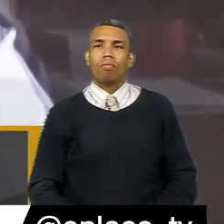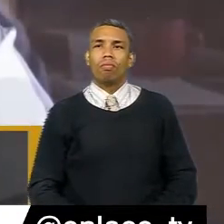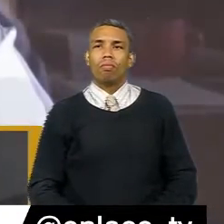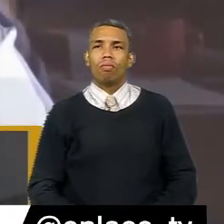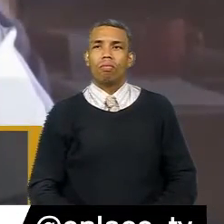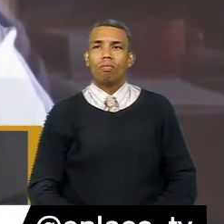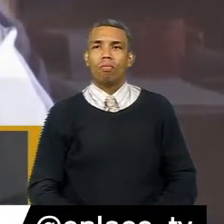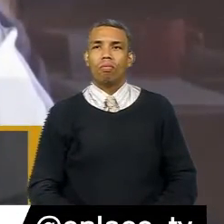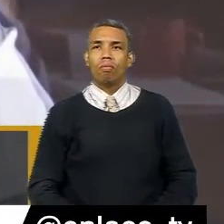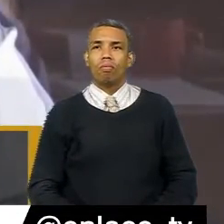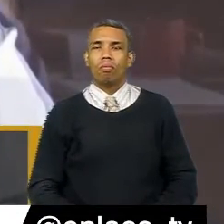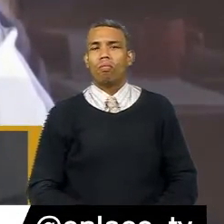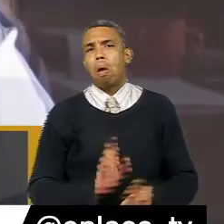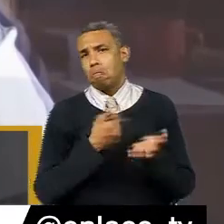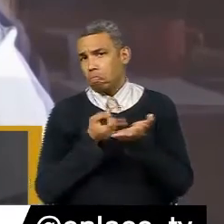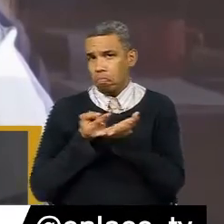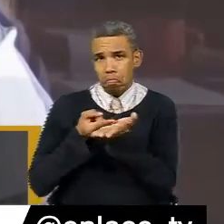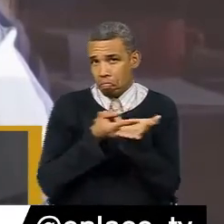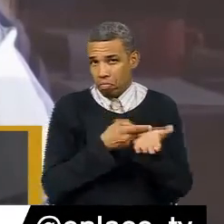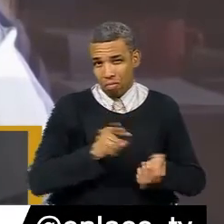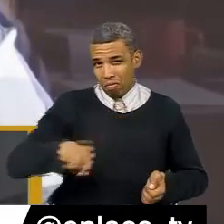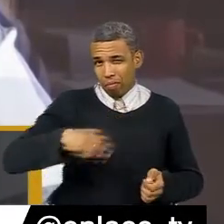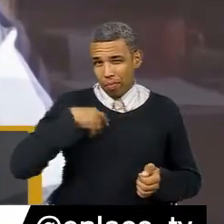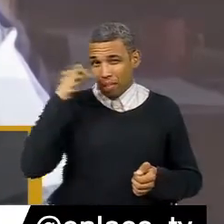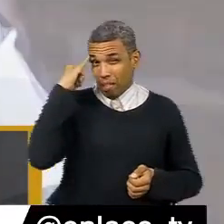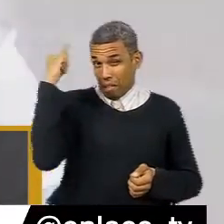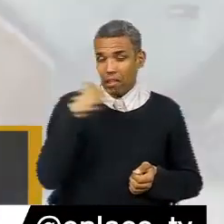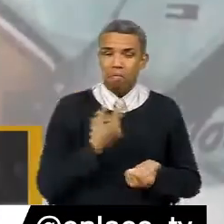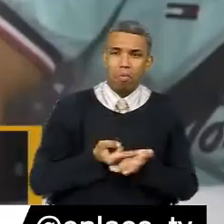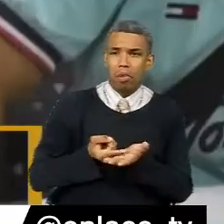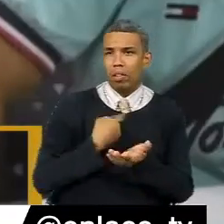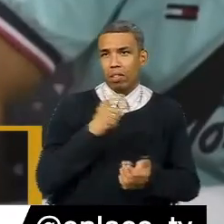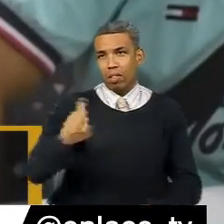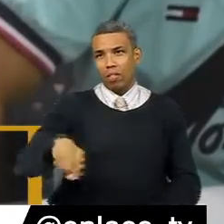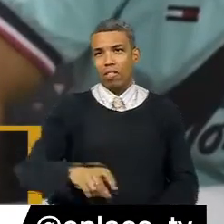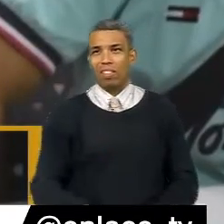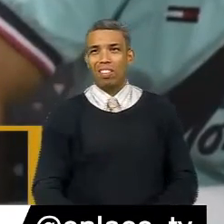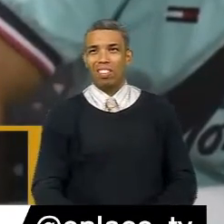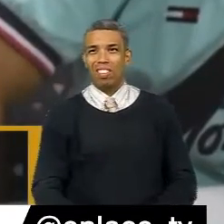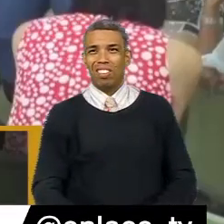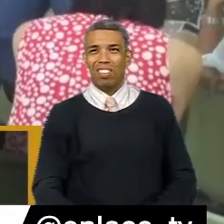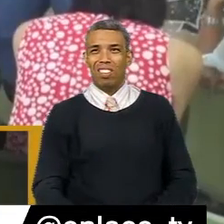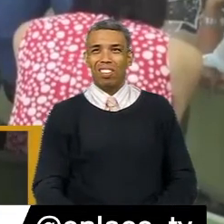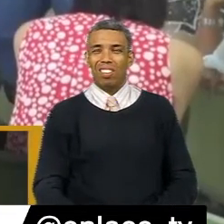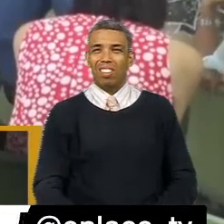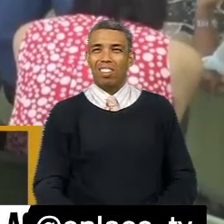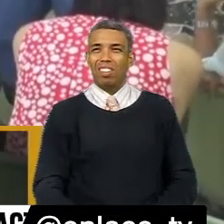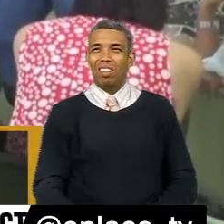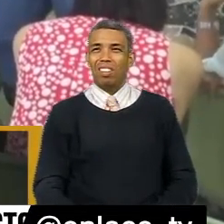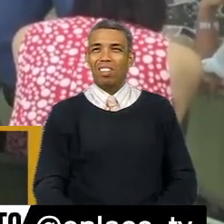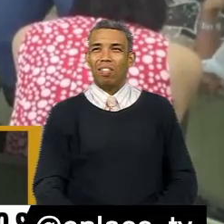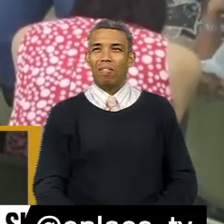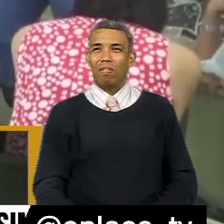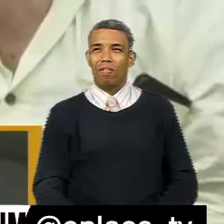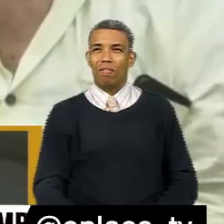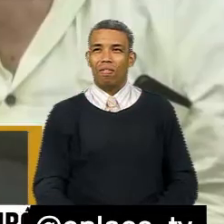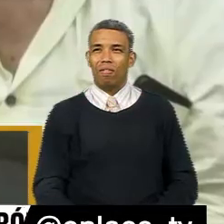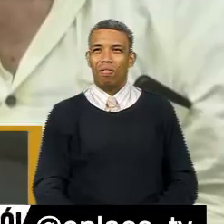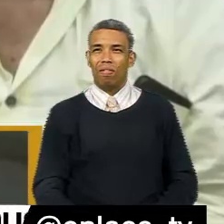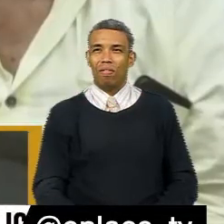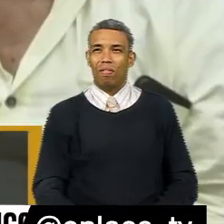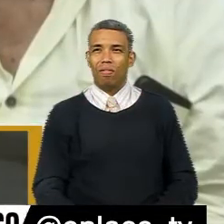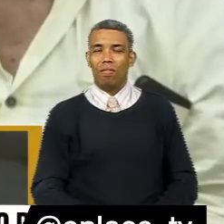ideas, buscando la mejor propuesta para la ciudad. Este primer acercamiento entre actores de la vía y la Inspección de Tránsito y